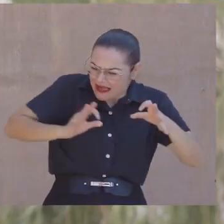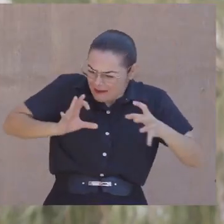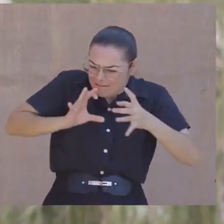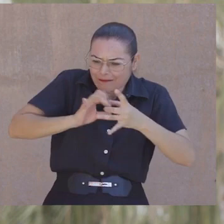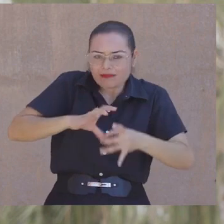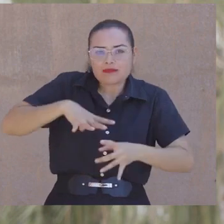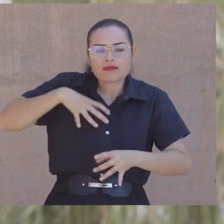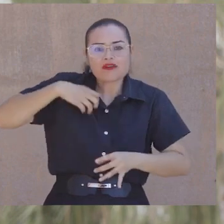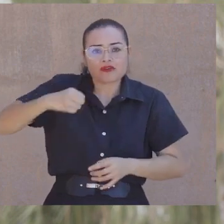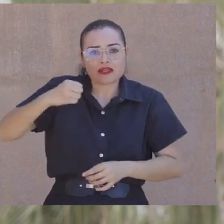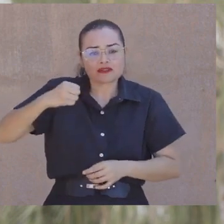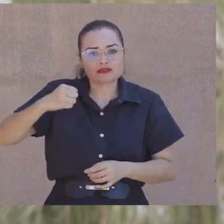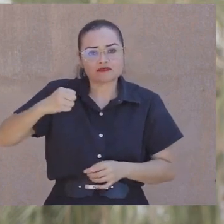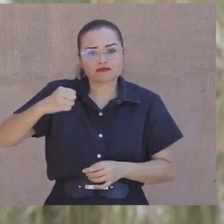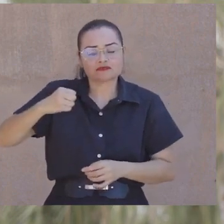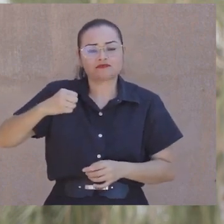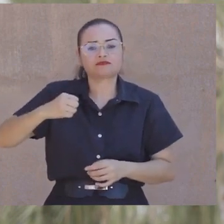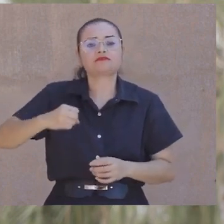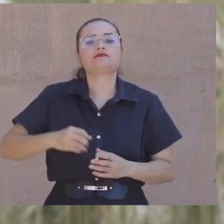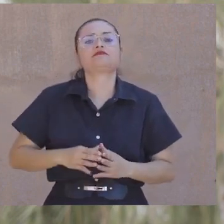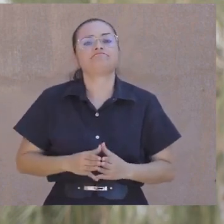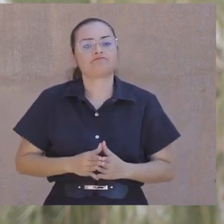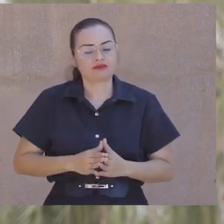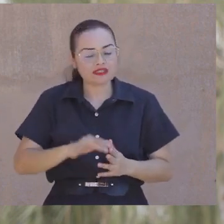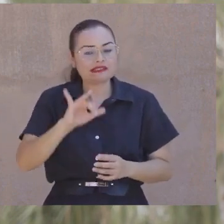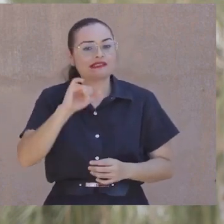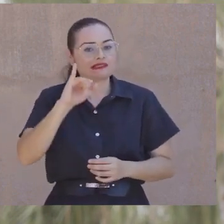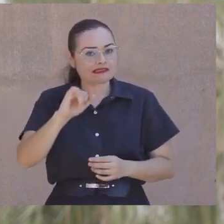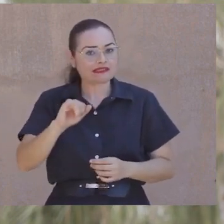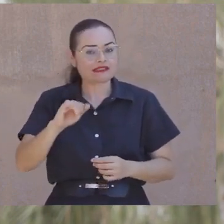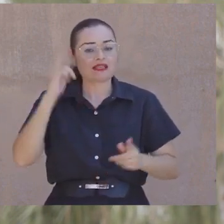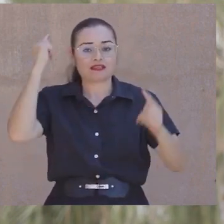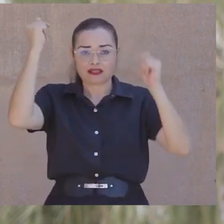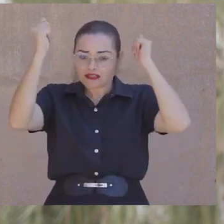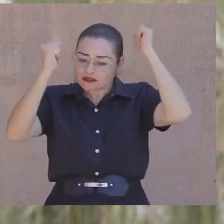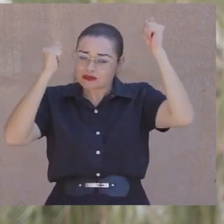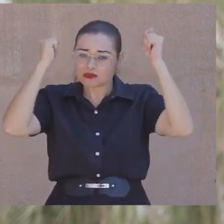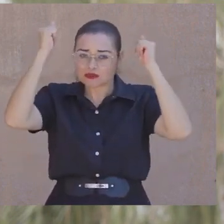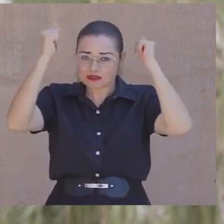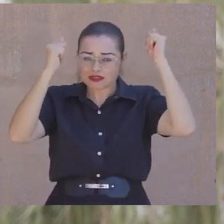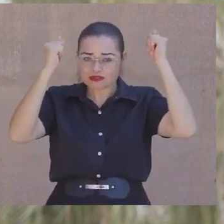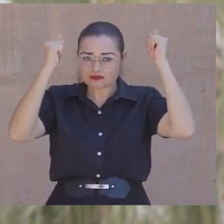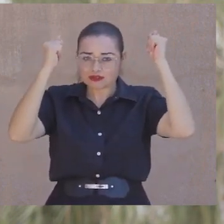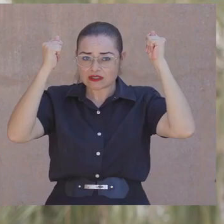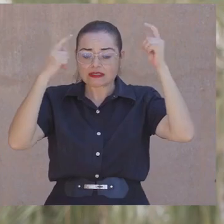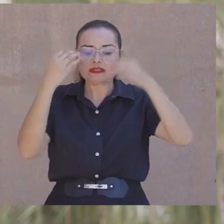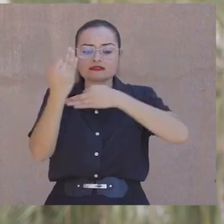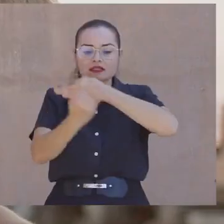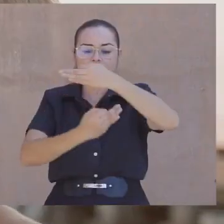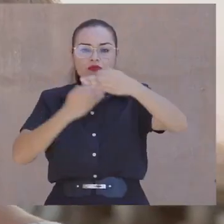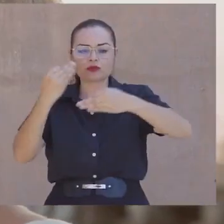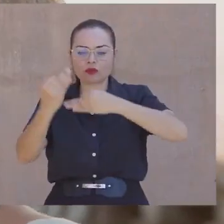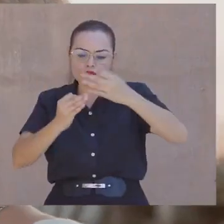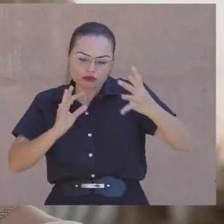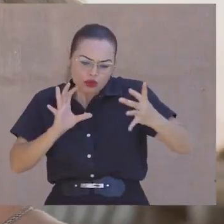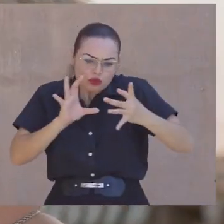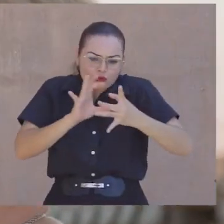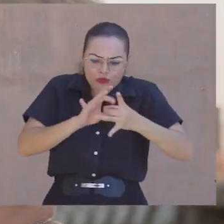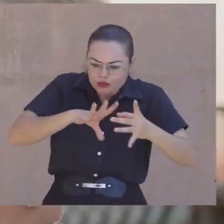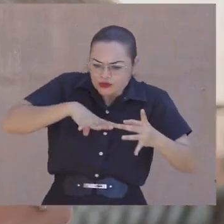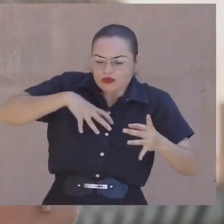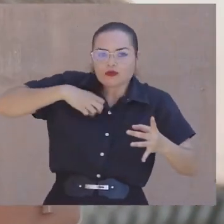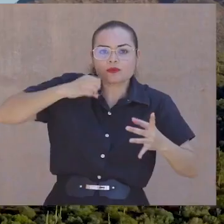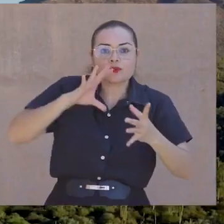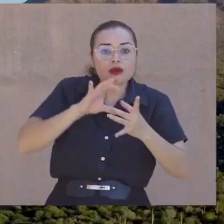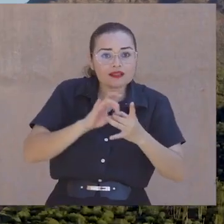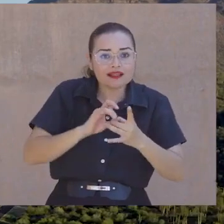trabajemos muy con ahínco para superar la adversidad si algo hemos aprendido del turismo es que cuando compartimos